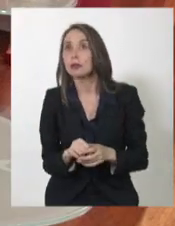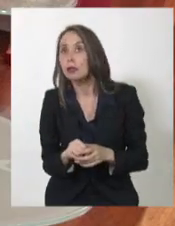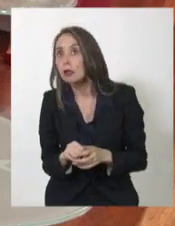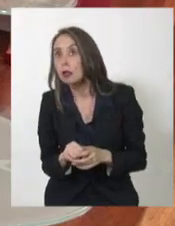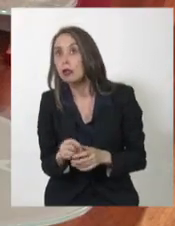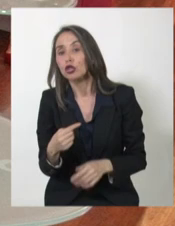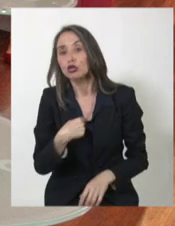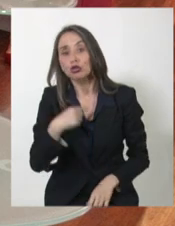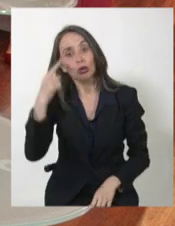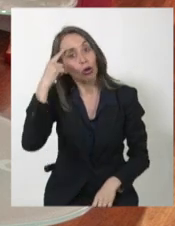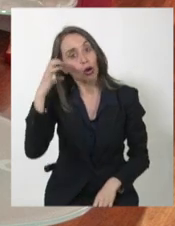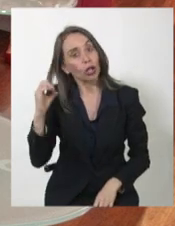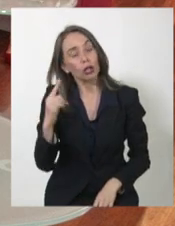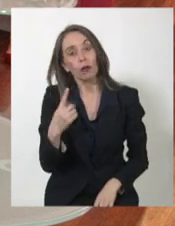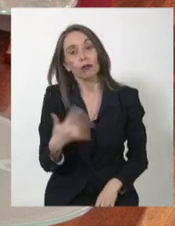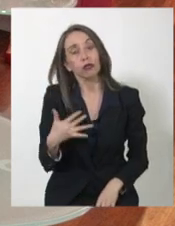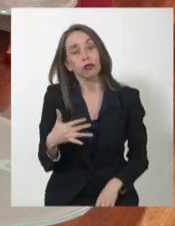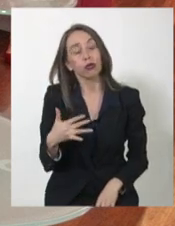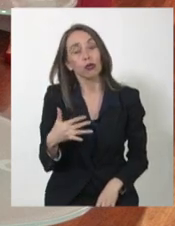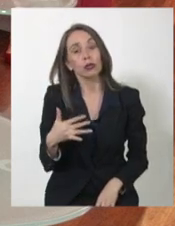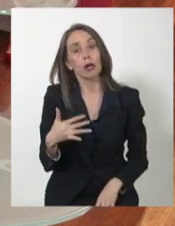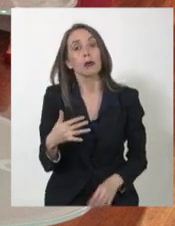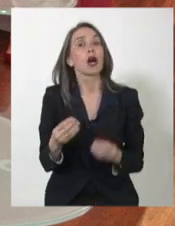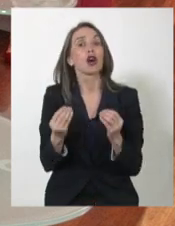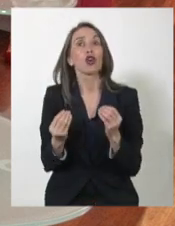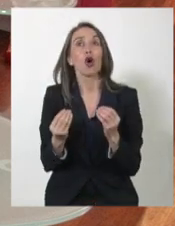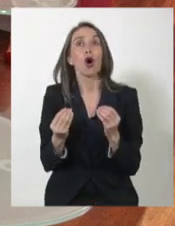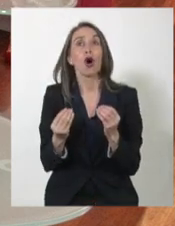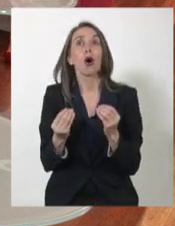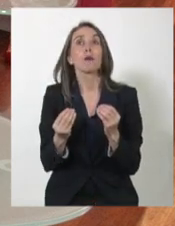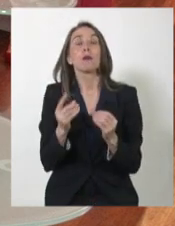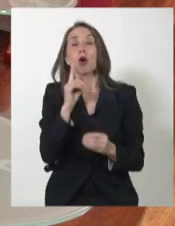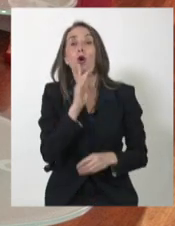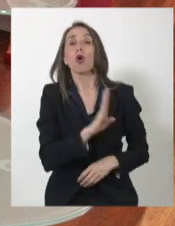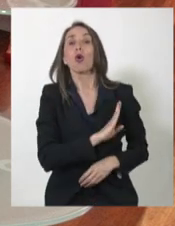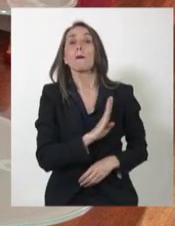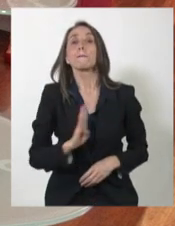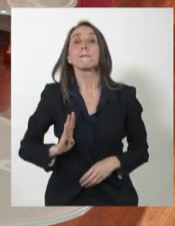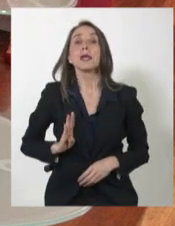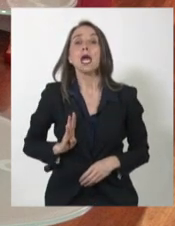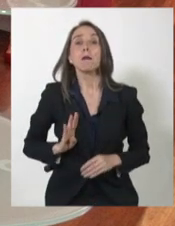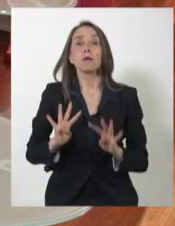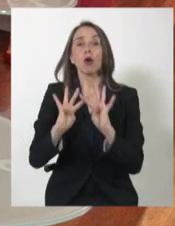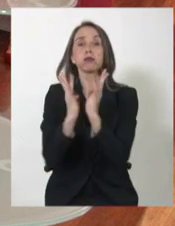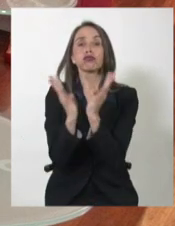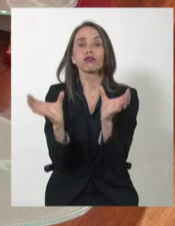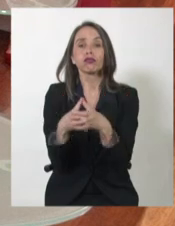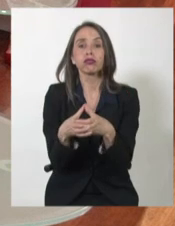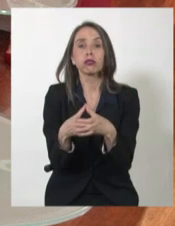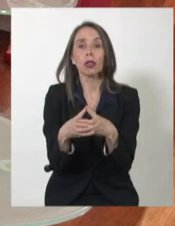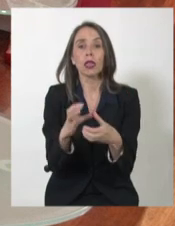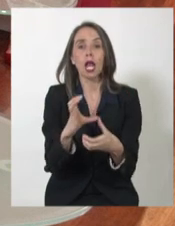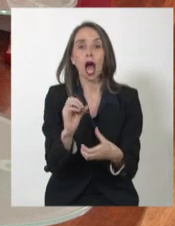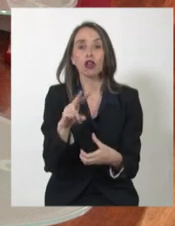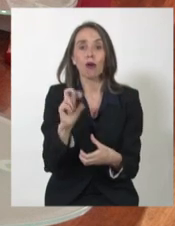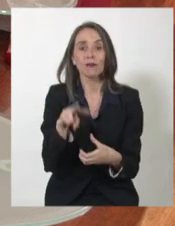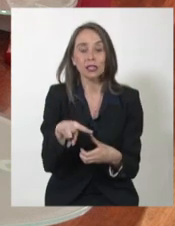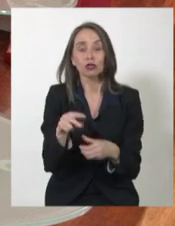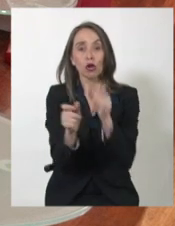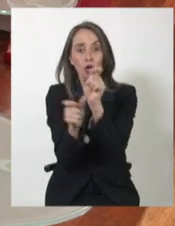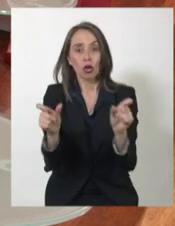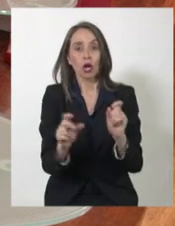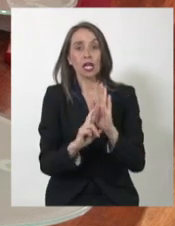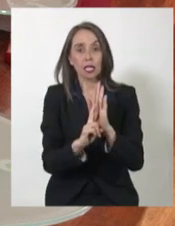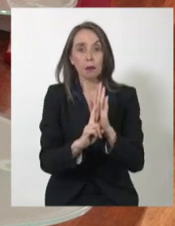Claro, yo creo que es fundamental la forma como va a quedar integrada la convención, que con representación